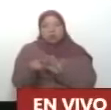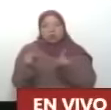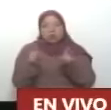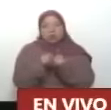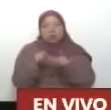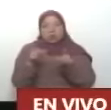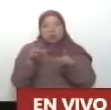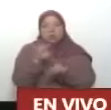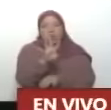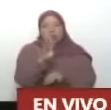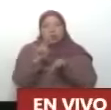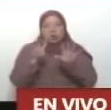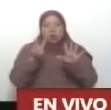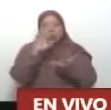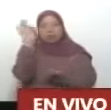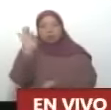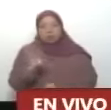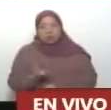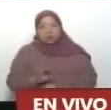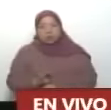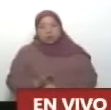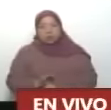pugnaz, 47%.